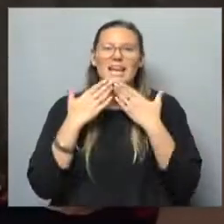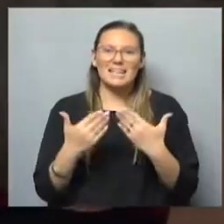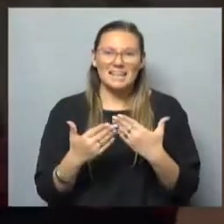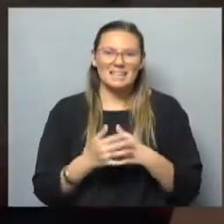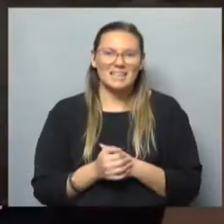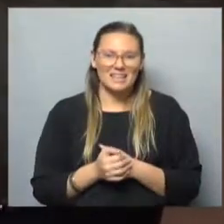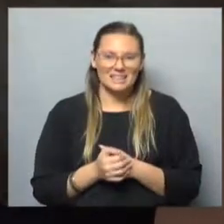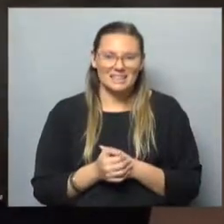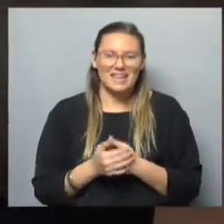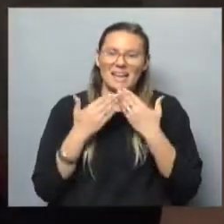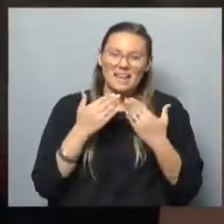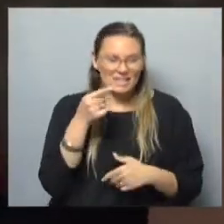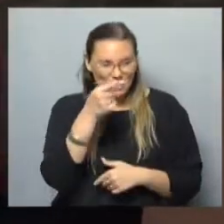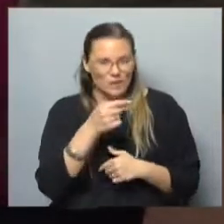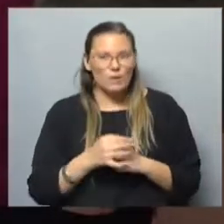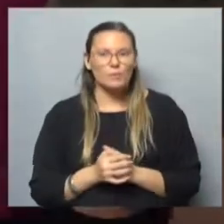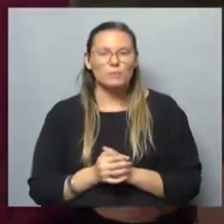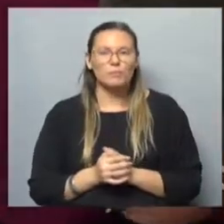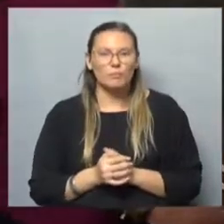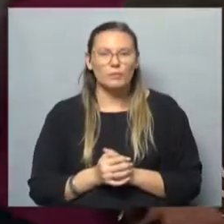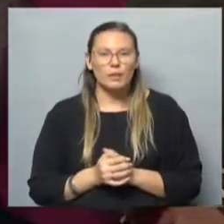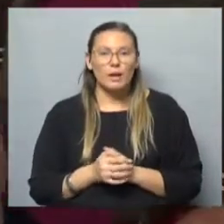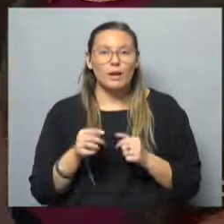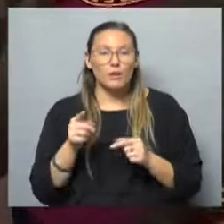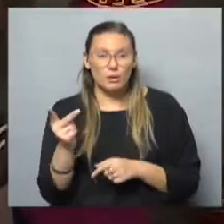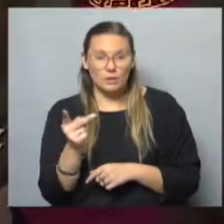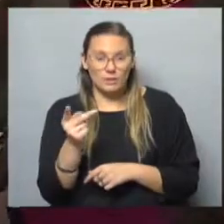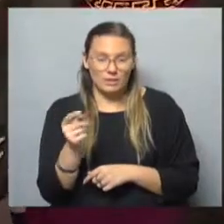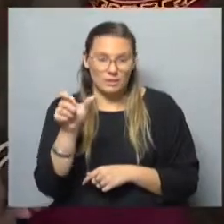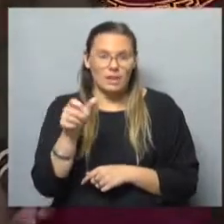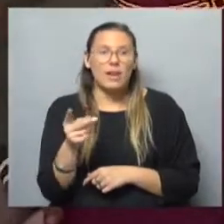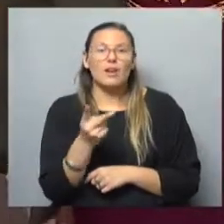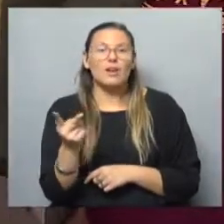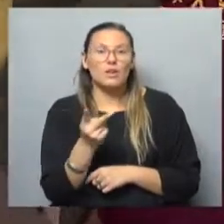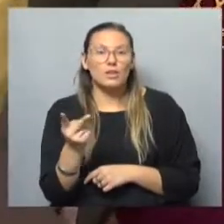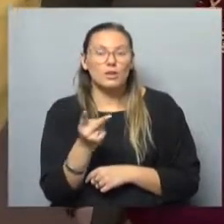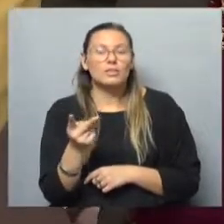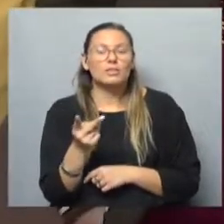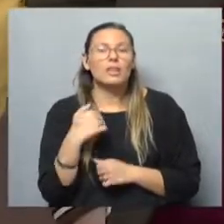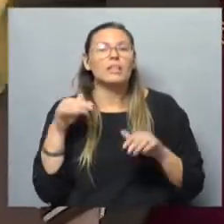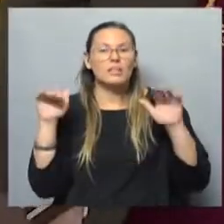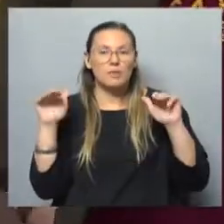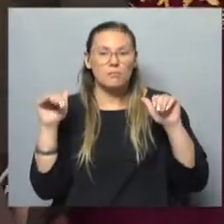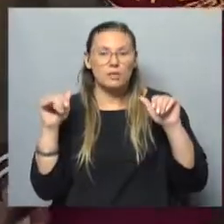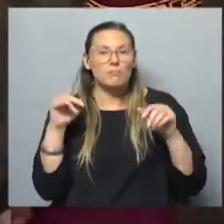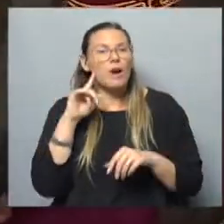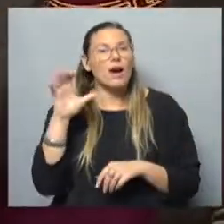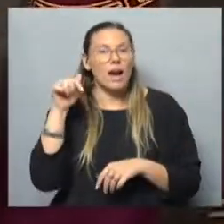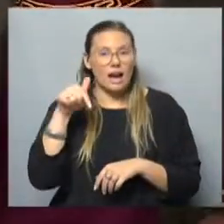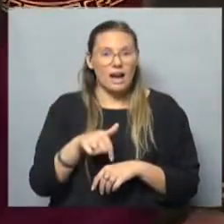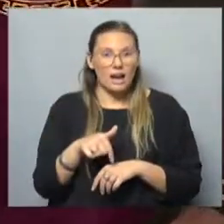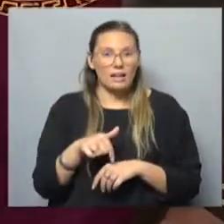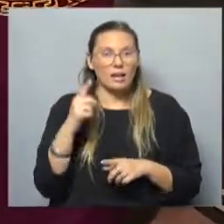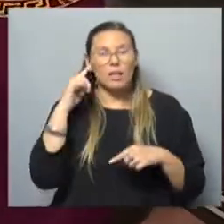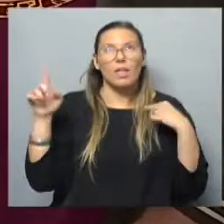Ezequiel. Gracias a vos. Bueno, y con Ezequiel, y con Enrico, y con Piero nos despedimos. Recuerden, acá